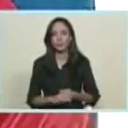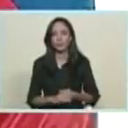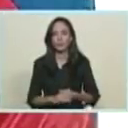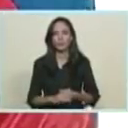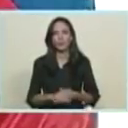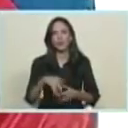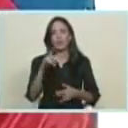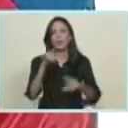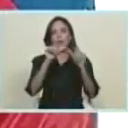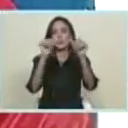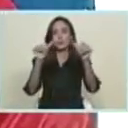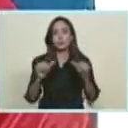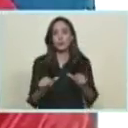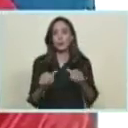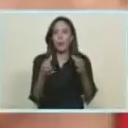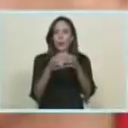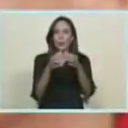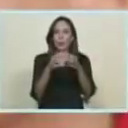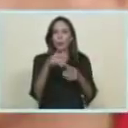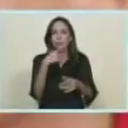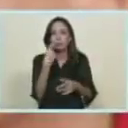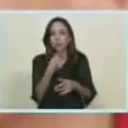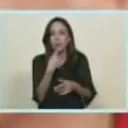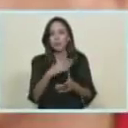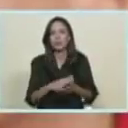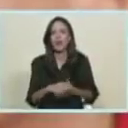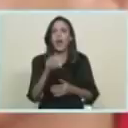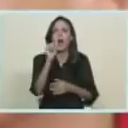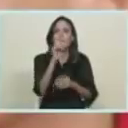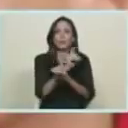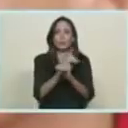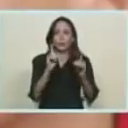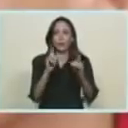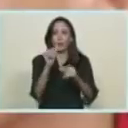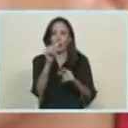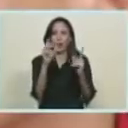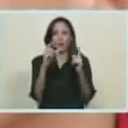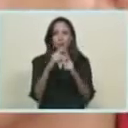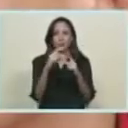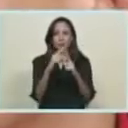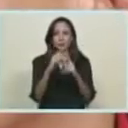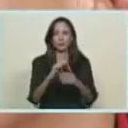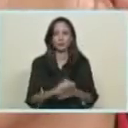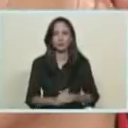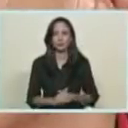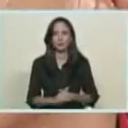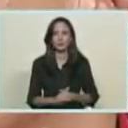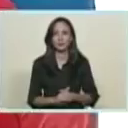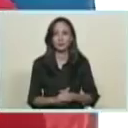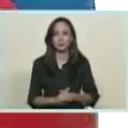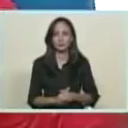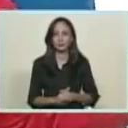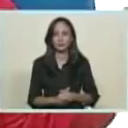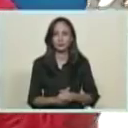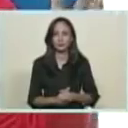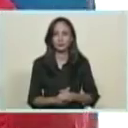a través de sistemas de partidos populistas como Acción Democrática, en un mar de